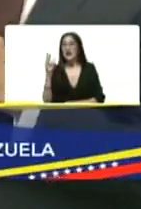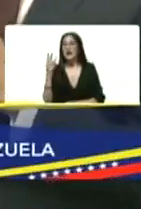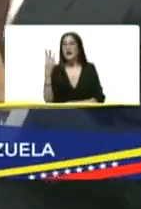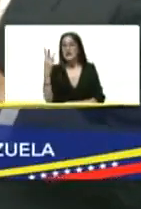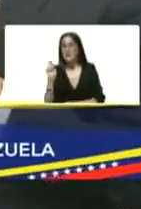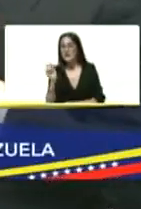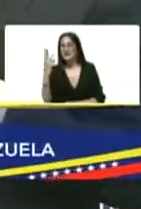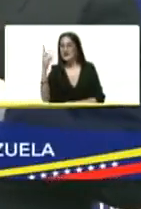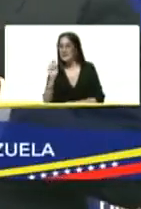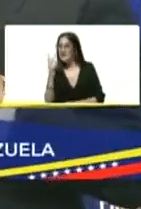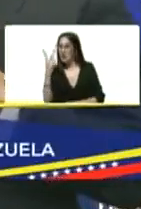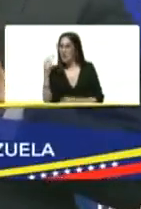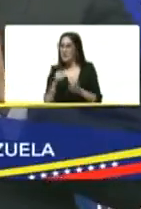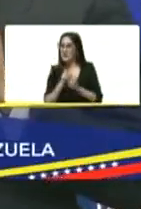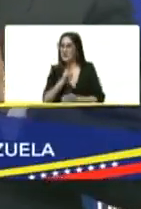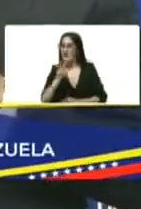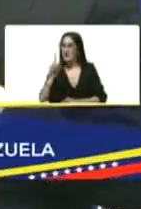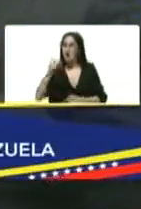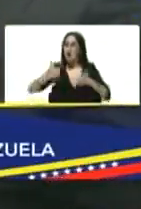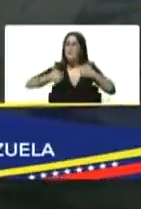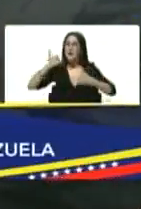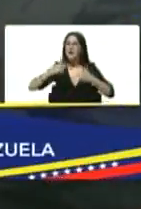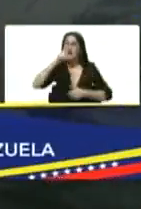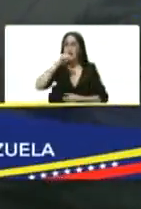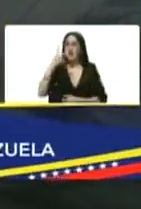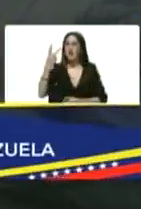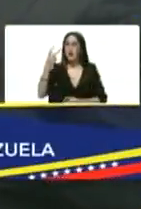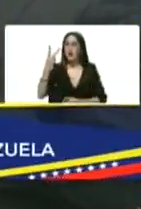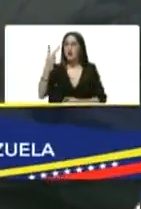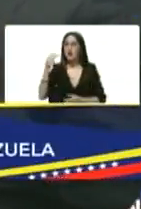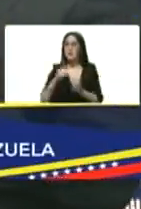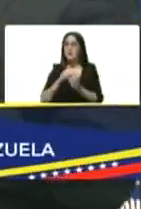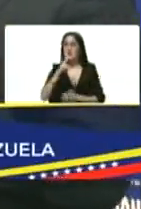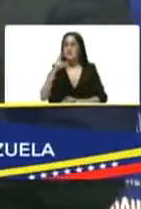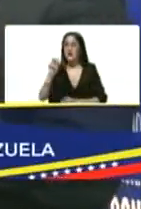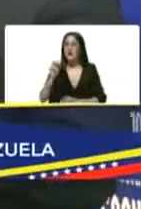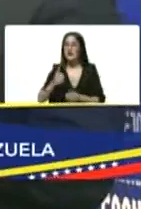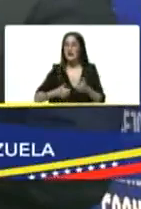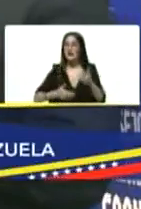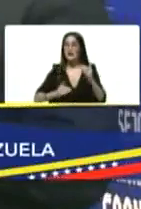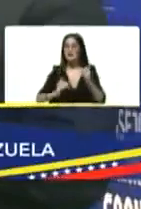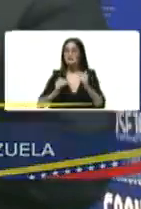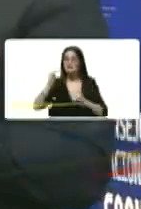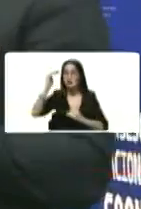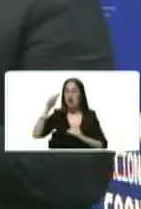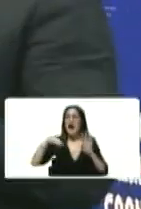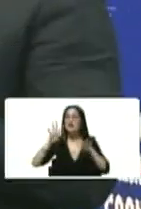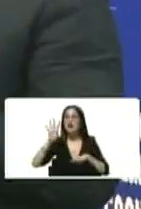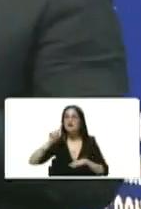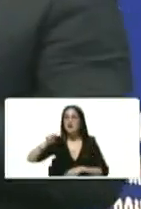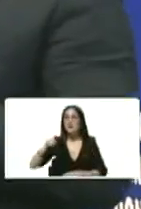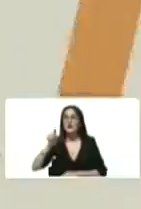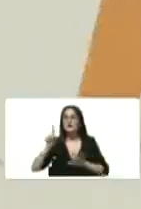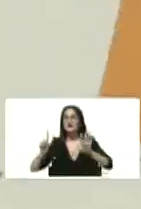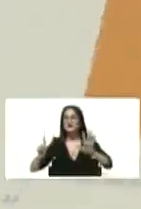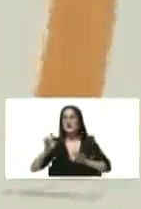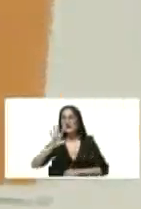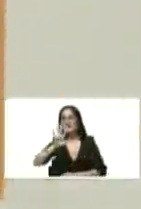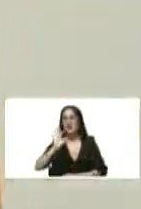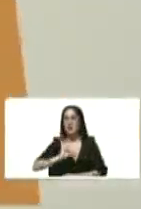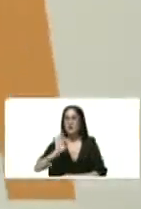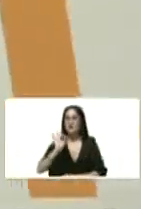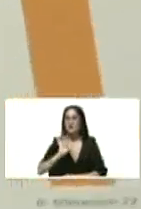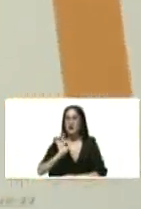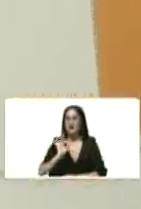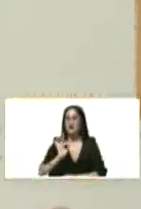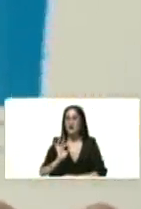en comparación con el tercer trimestre del 2020, creció un 14,65%. El cuarto